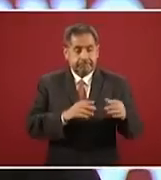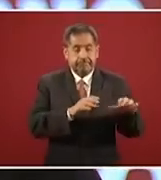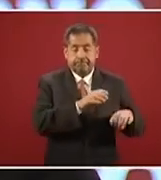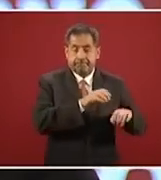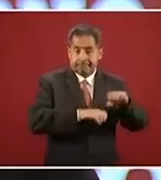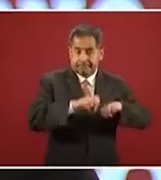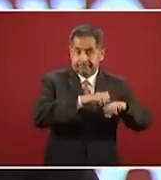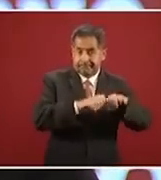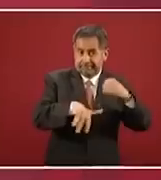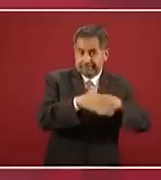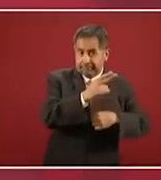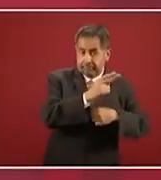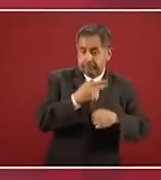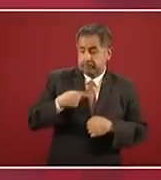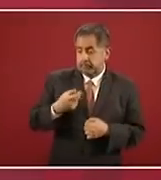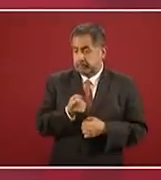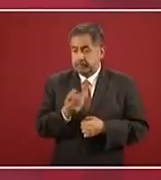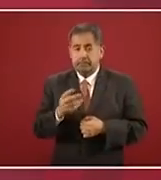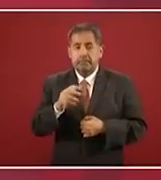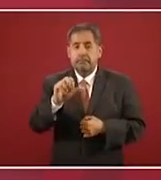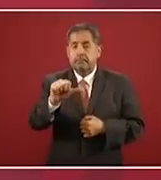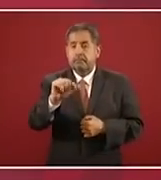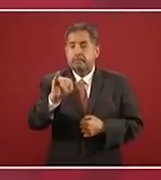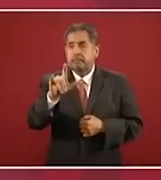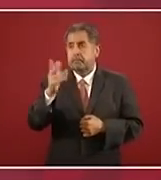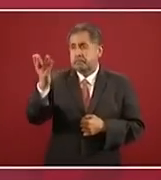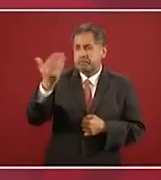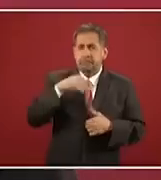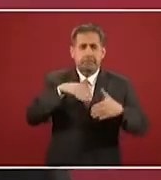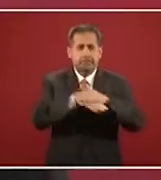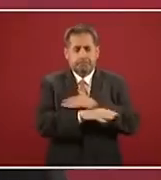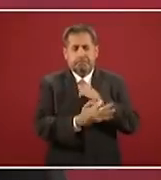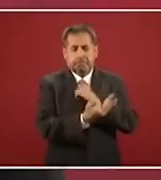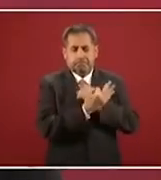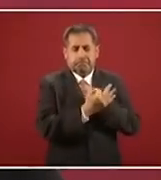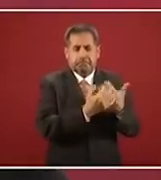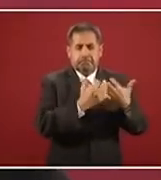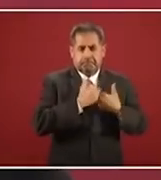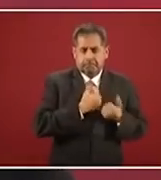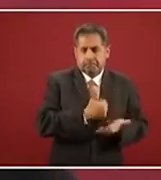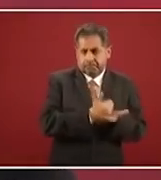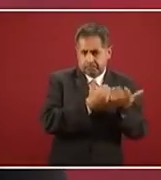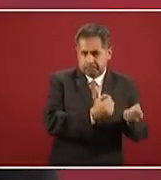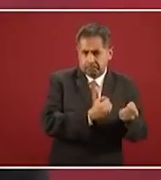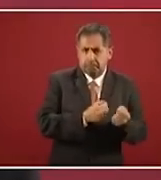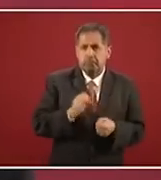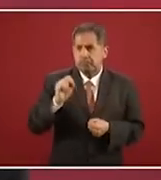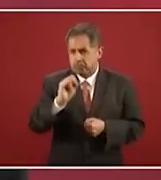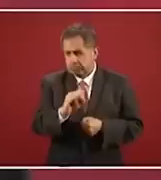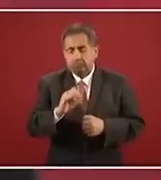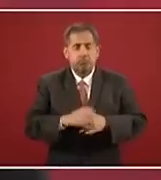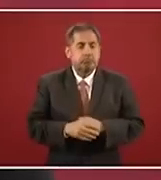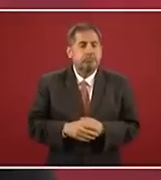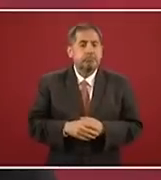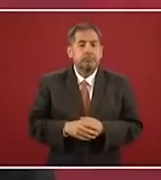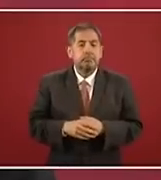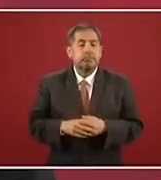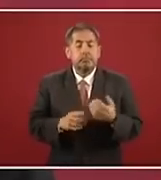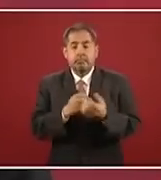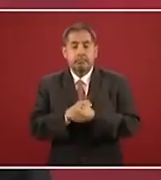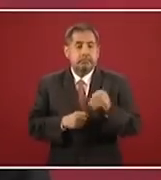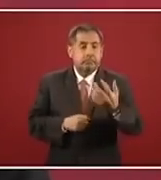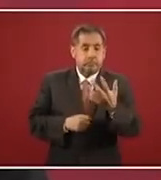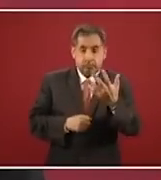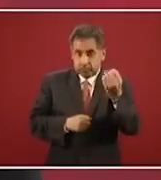15 de noviembre se les gira a orden de aprensión a cuatro de nueve porque no toda esta enorme presión